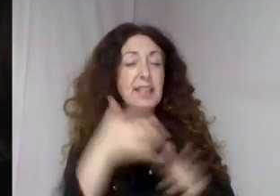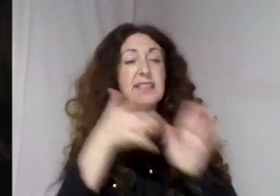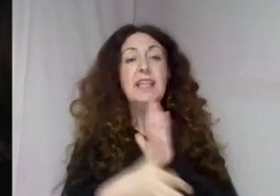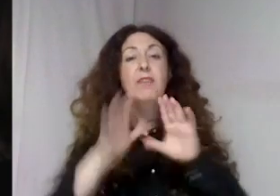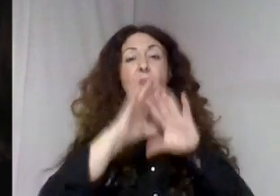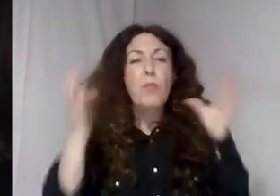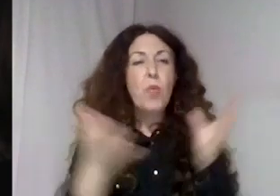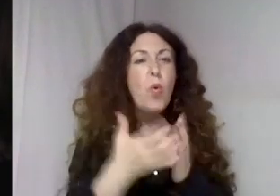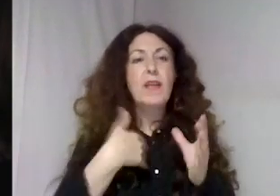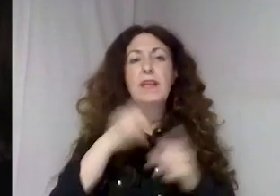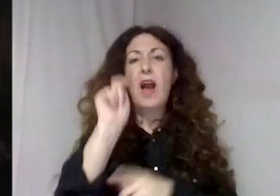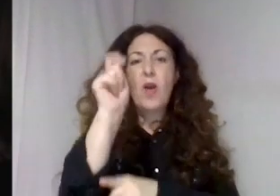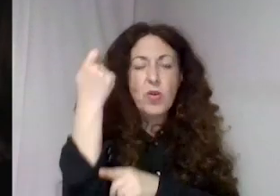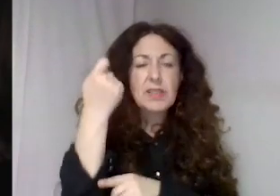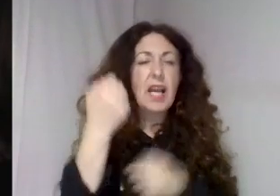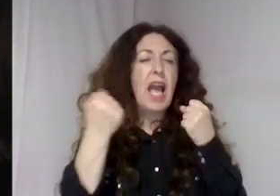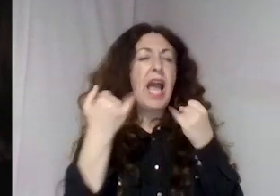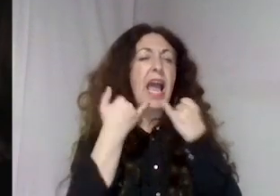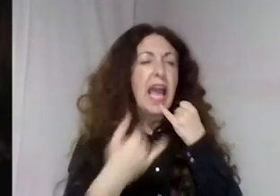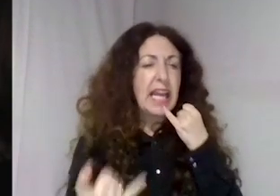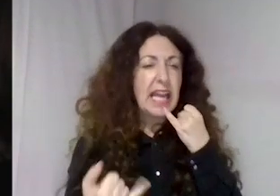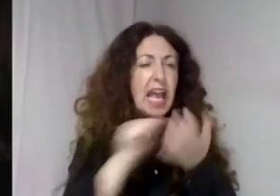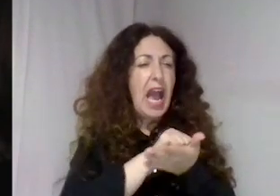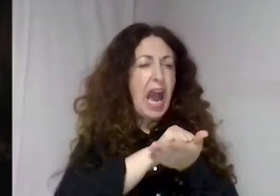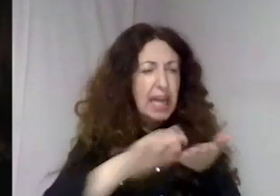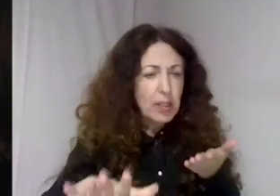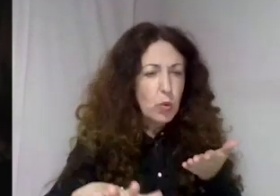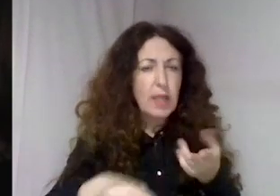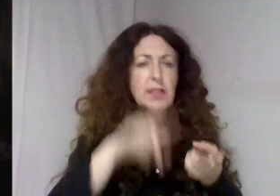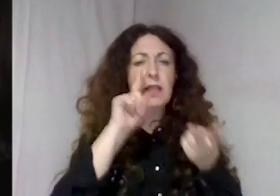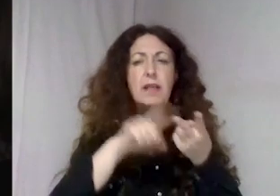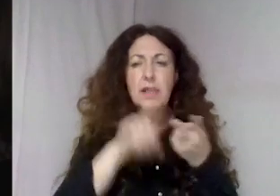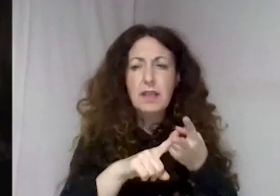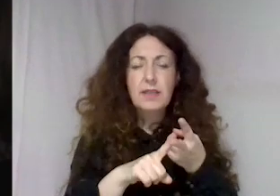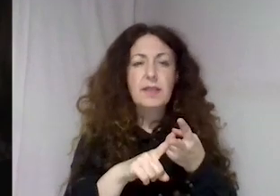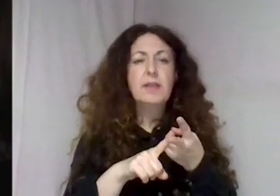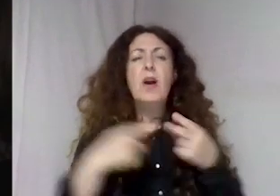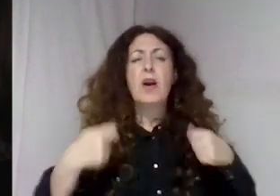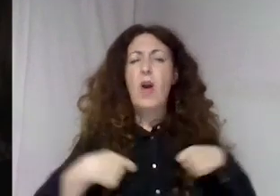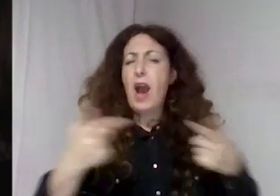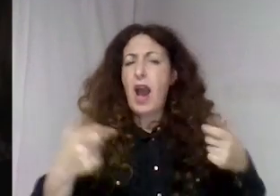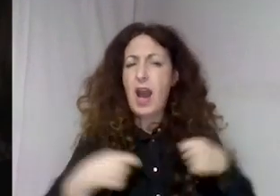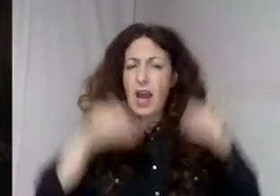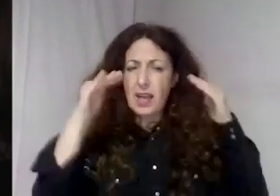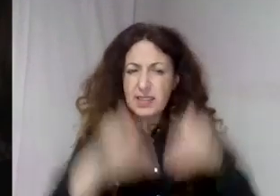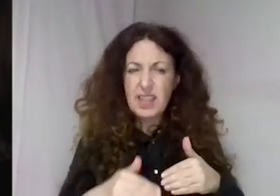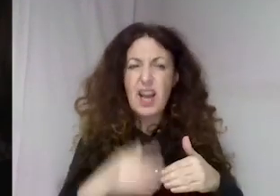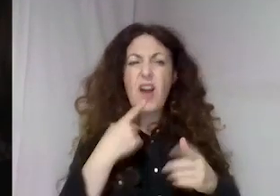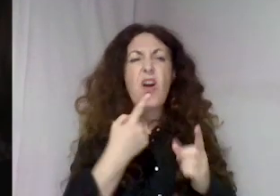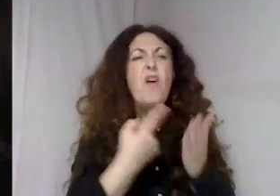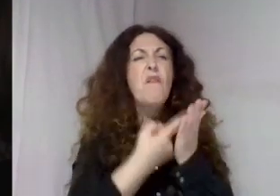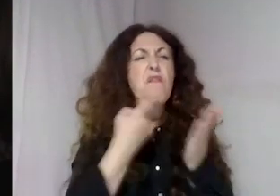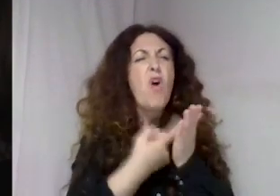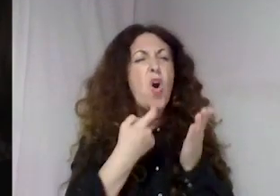átomo, era en la ilusión del primer Einstein la solución del mal, pero eso del bien,